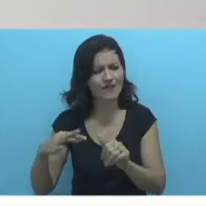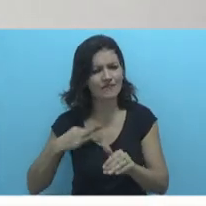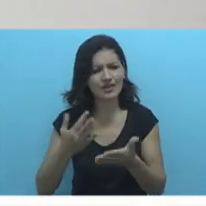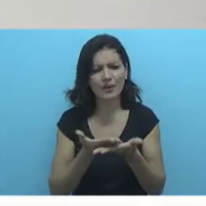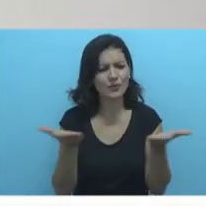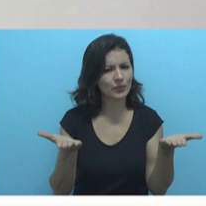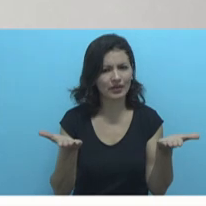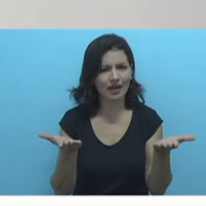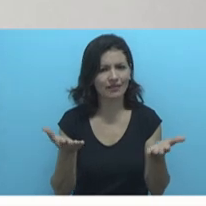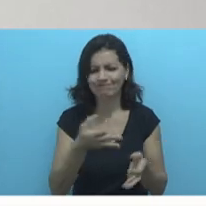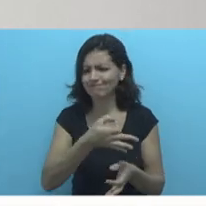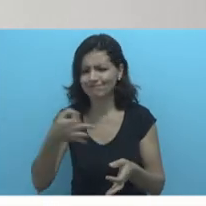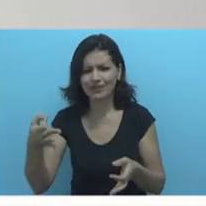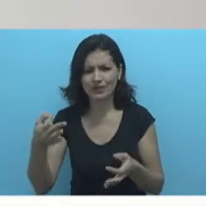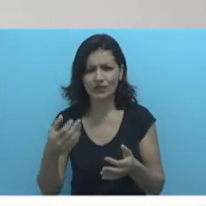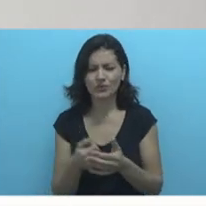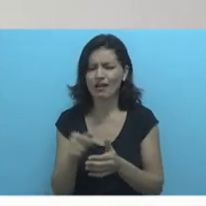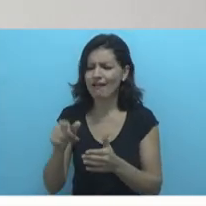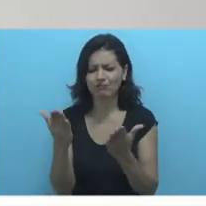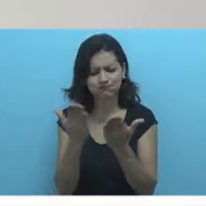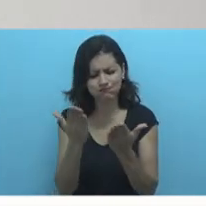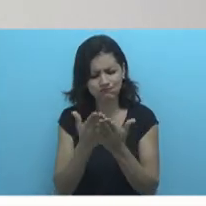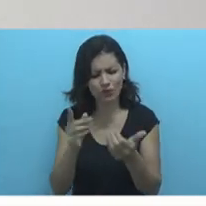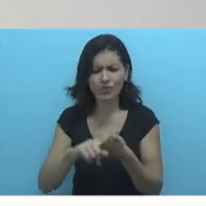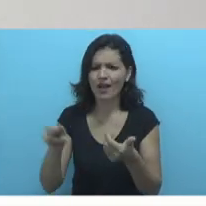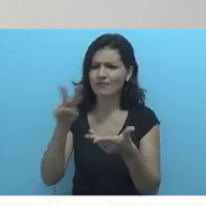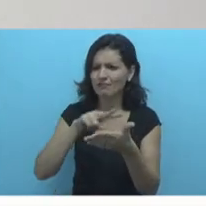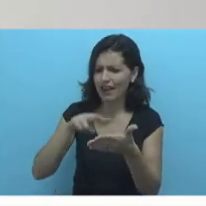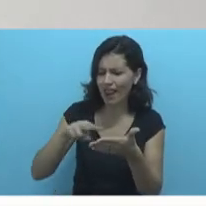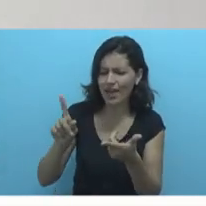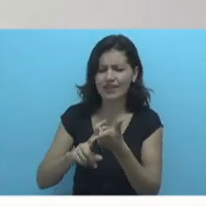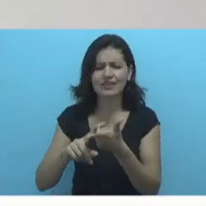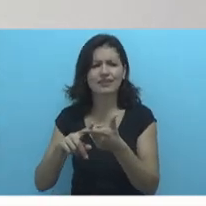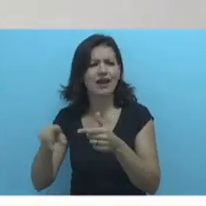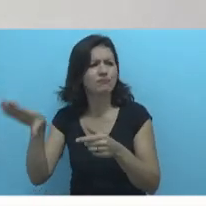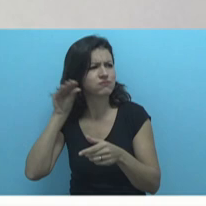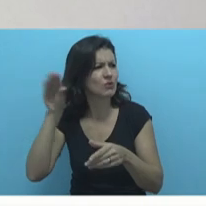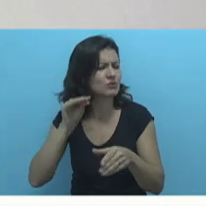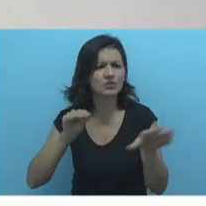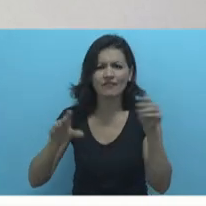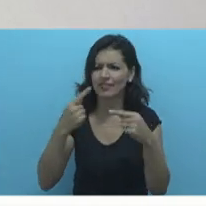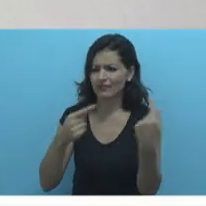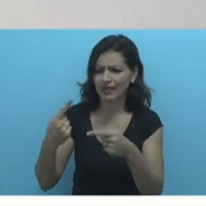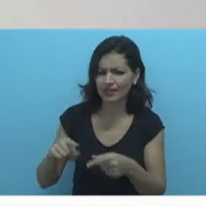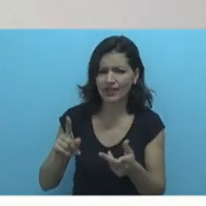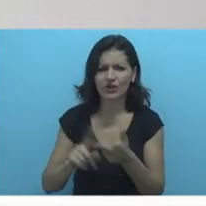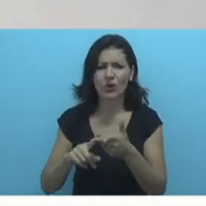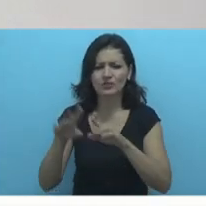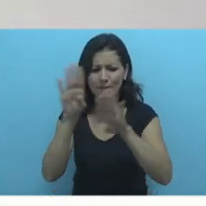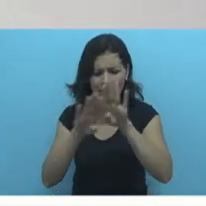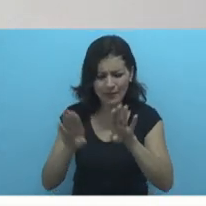él estudiaba, leía, escuchaba lo más diverso, planificaba, se retaba a sí mismo,